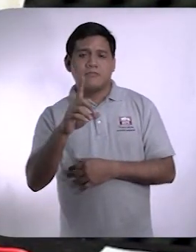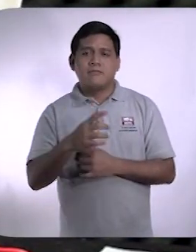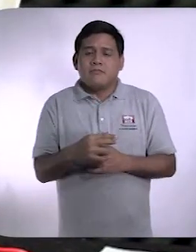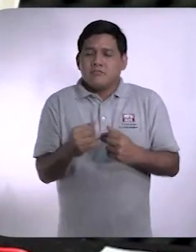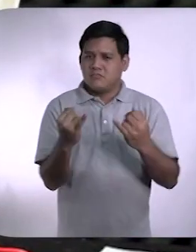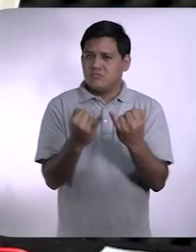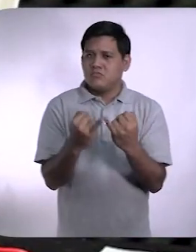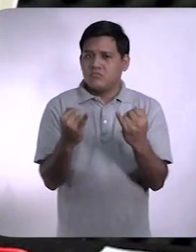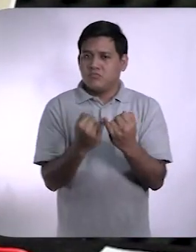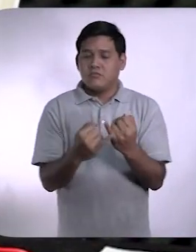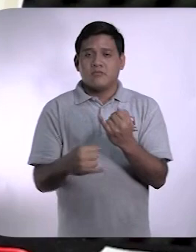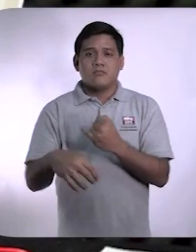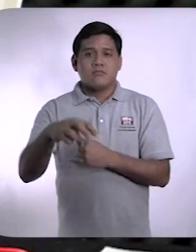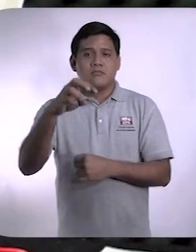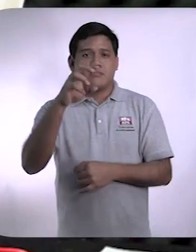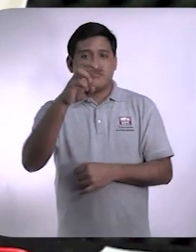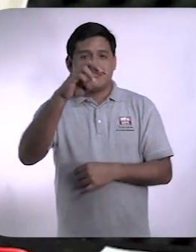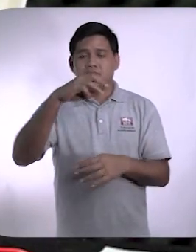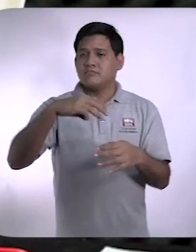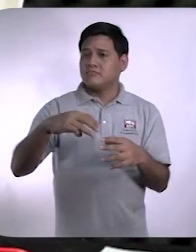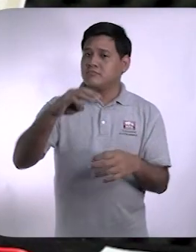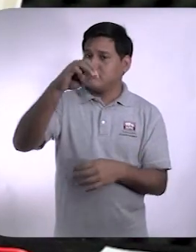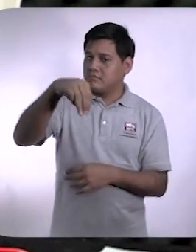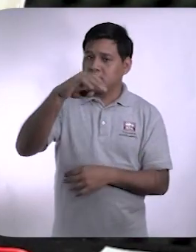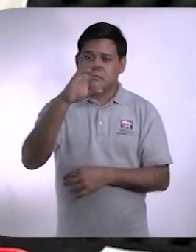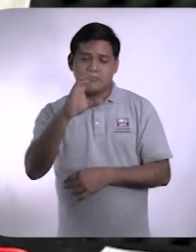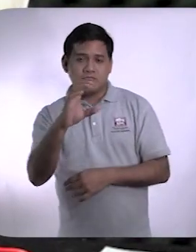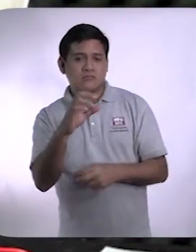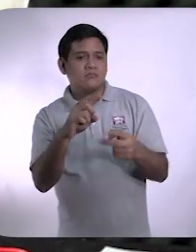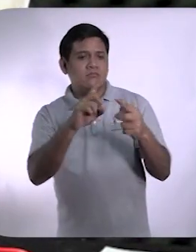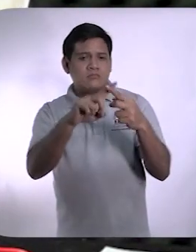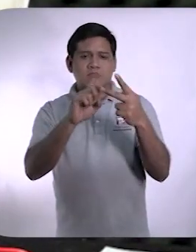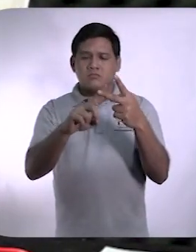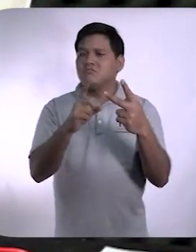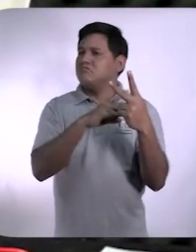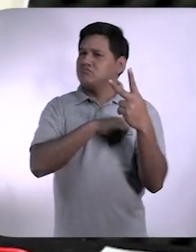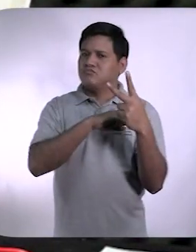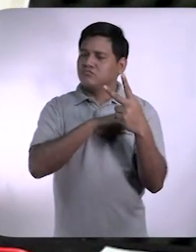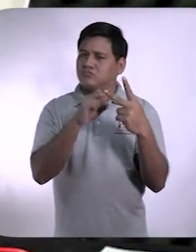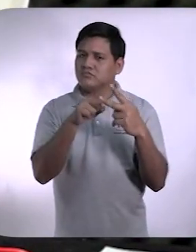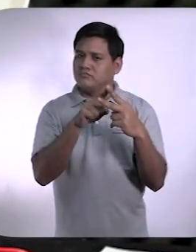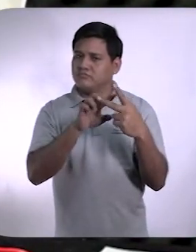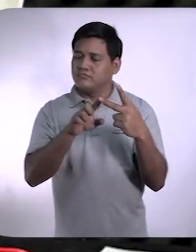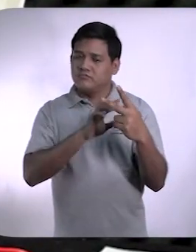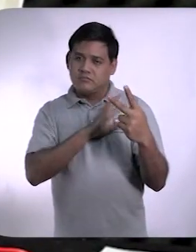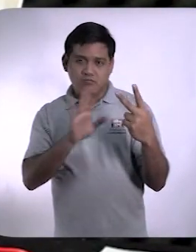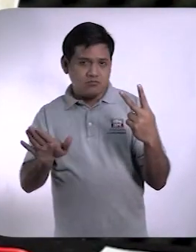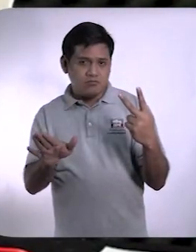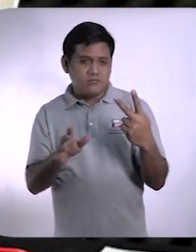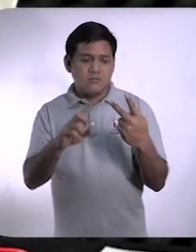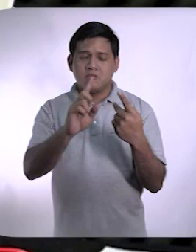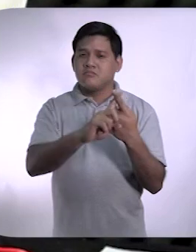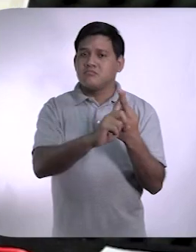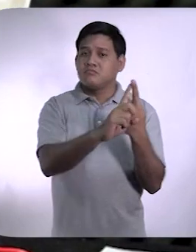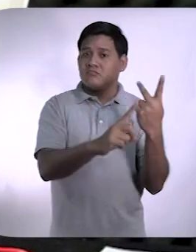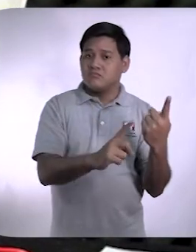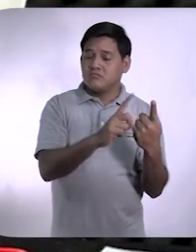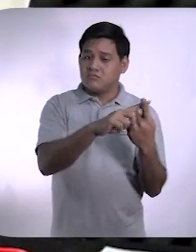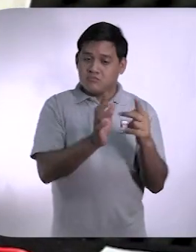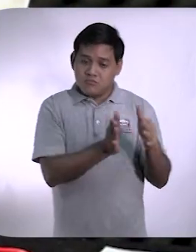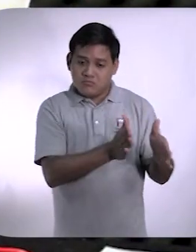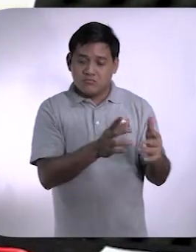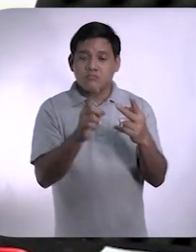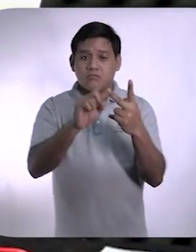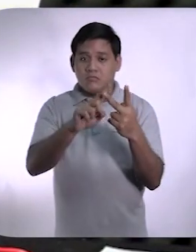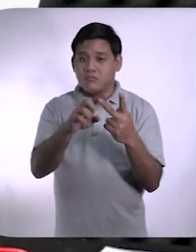y el Partido Movimiento Ciudadano. Estos dos partidos van solos y obviamente el voto para que cuente para ellos tiene que ser